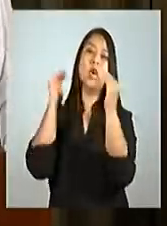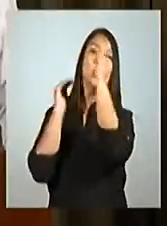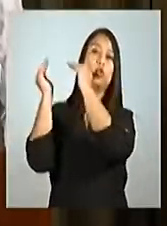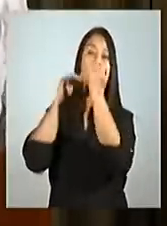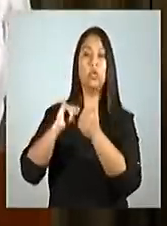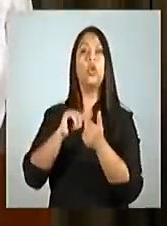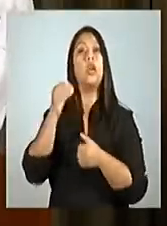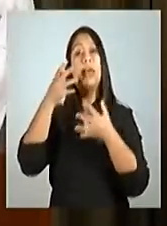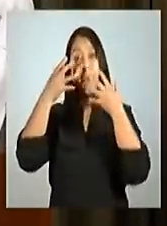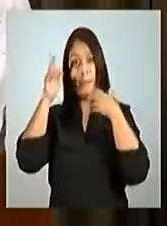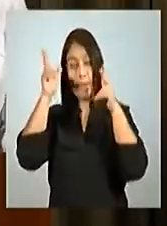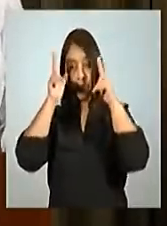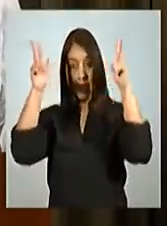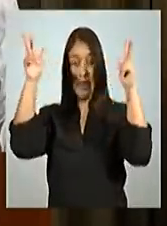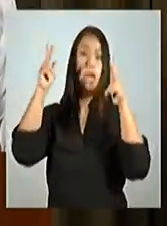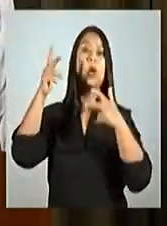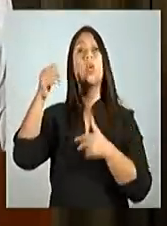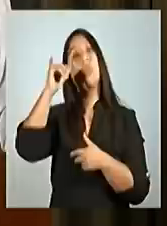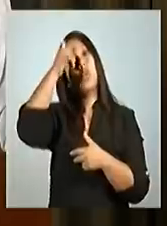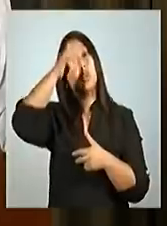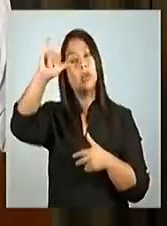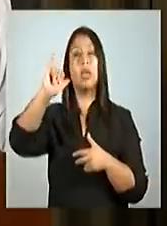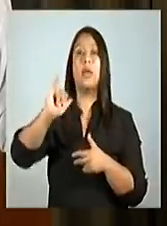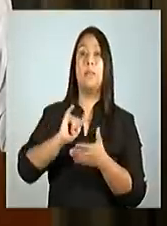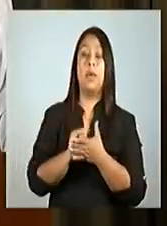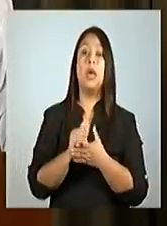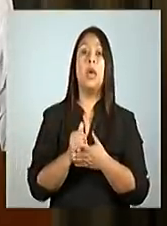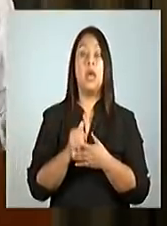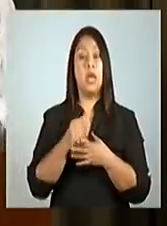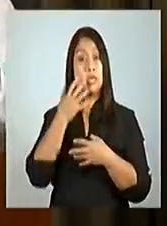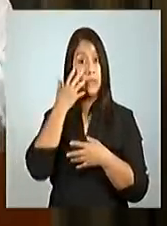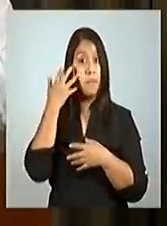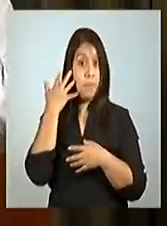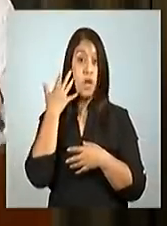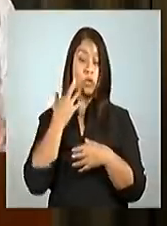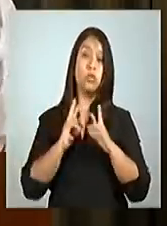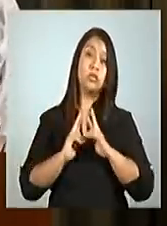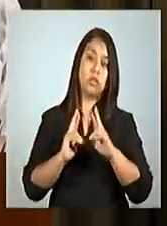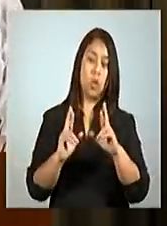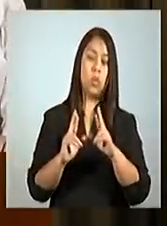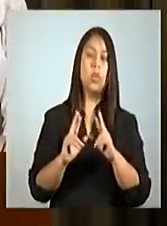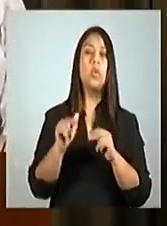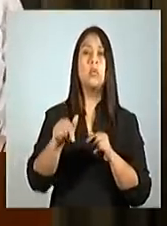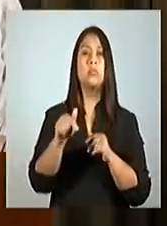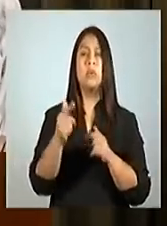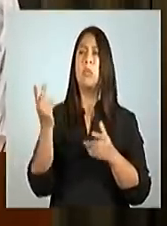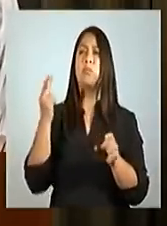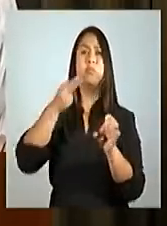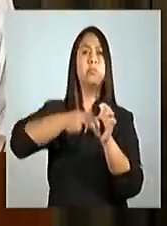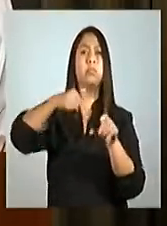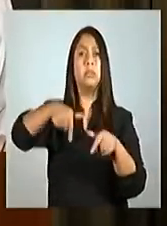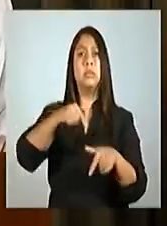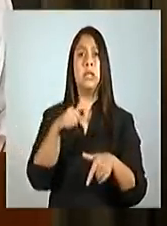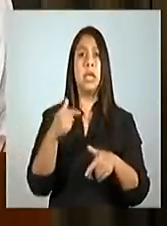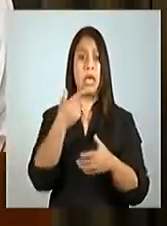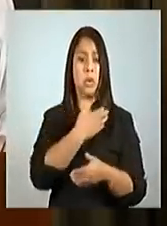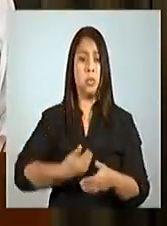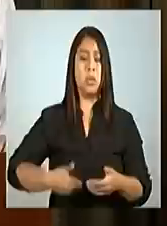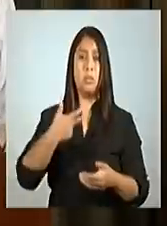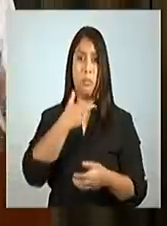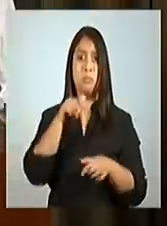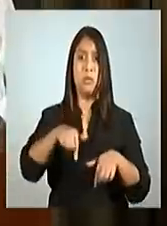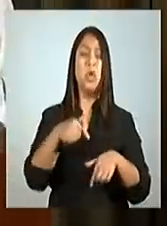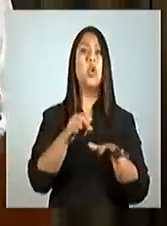Mazatenango, Jutiapa, Cobán, Retaluleu y San Marcos. Cuando llegamos al gobierno encontramos 7.830